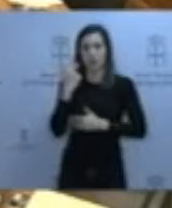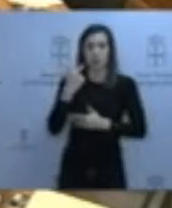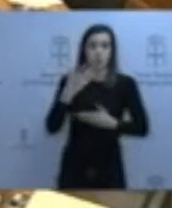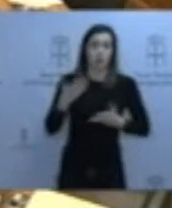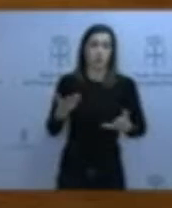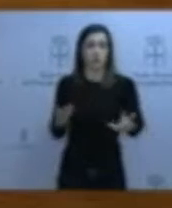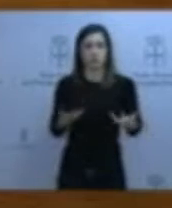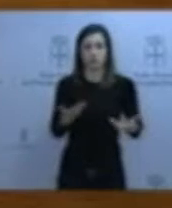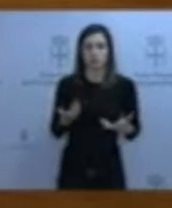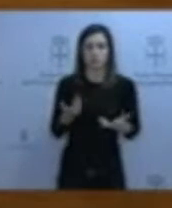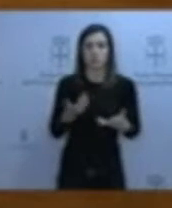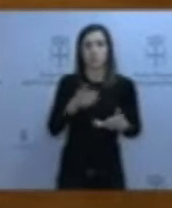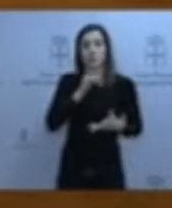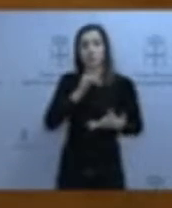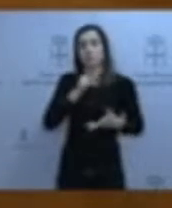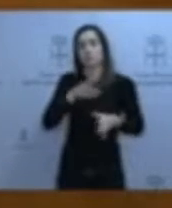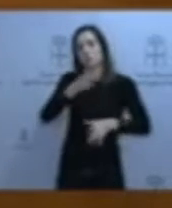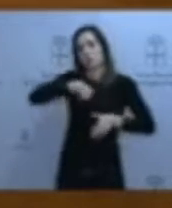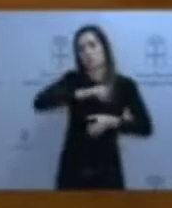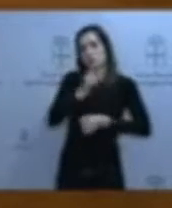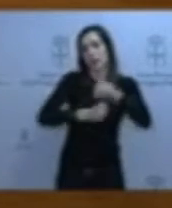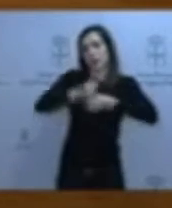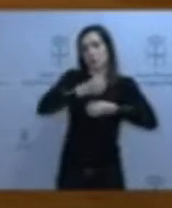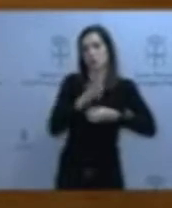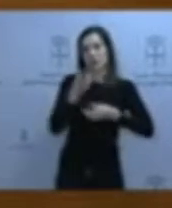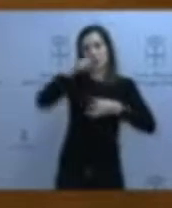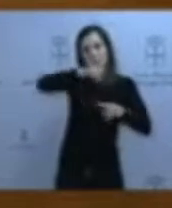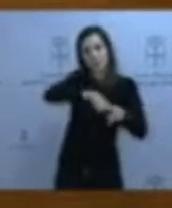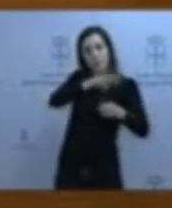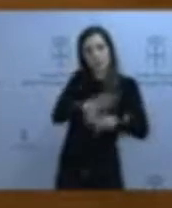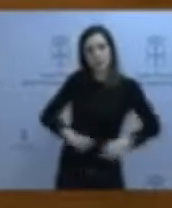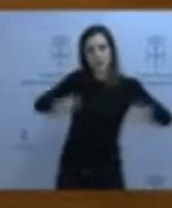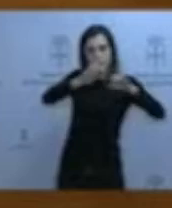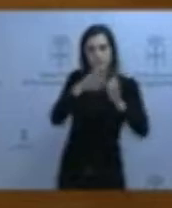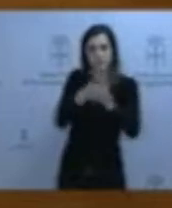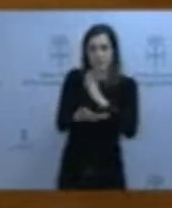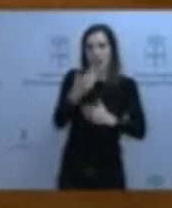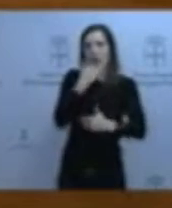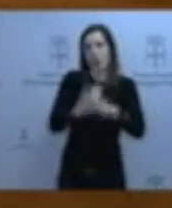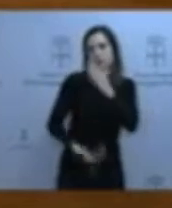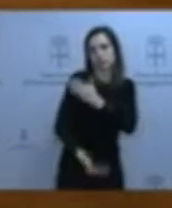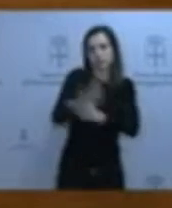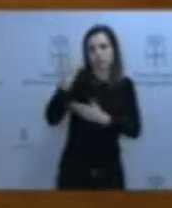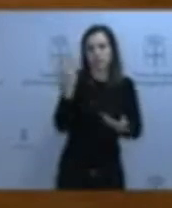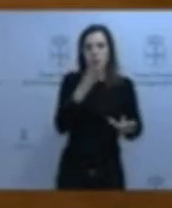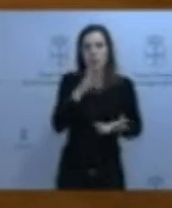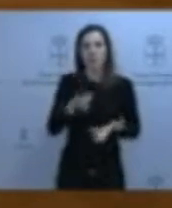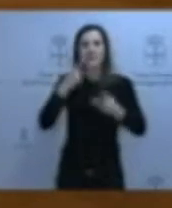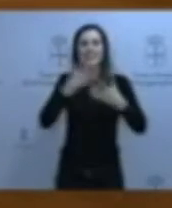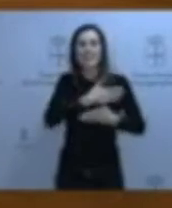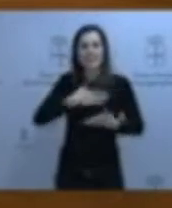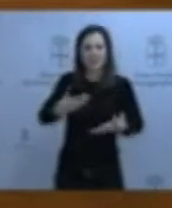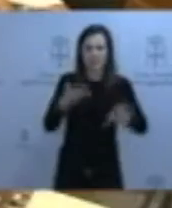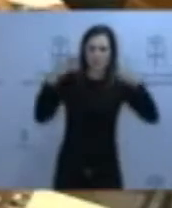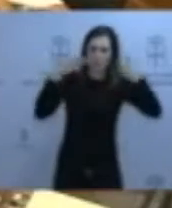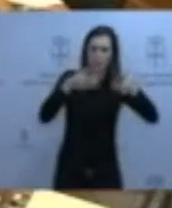llevamos nosotras y nosotros aquí, en este Parlamento asturiano, donde se intenta abordar desde otra perspectiva los problemas que hay en